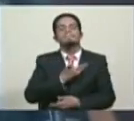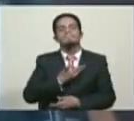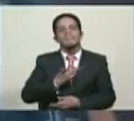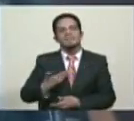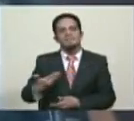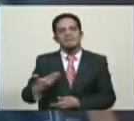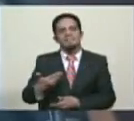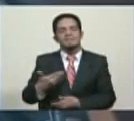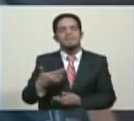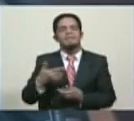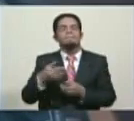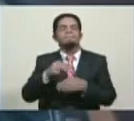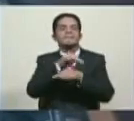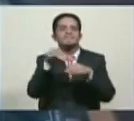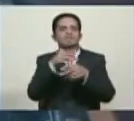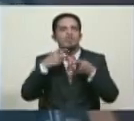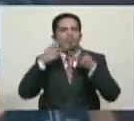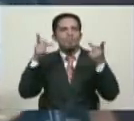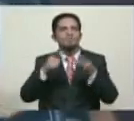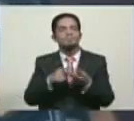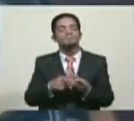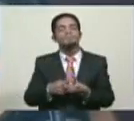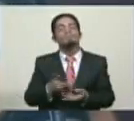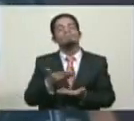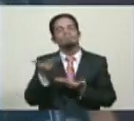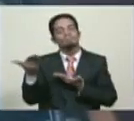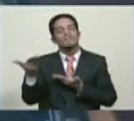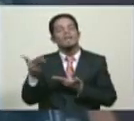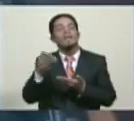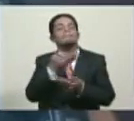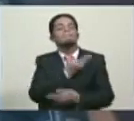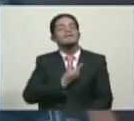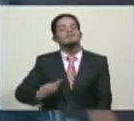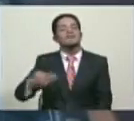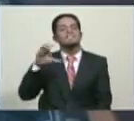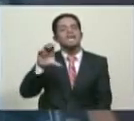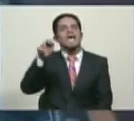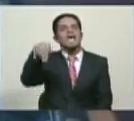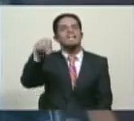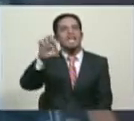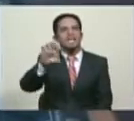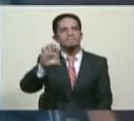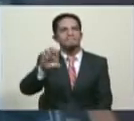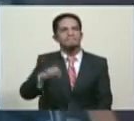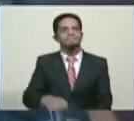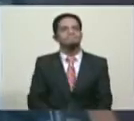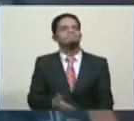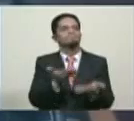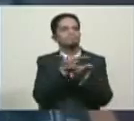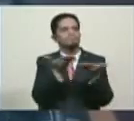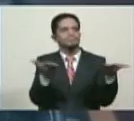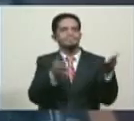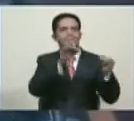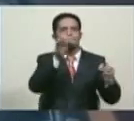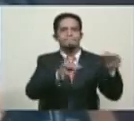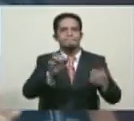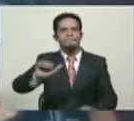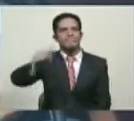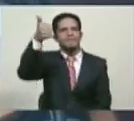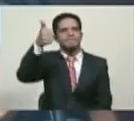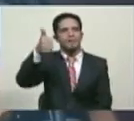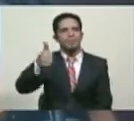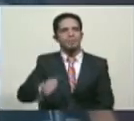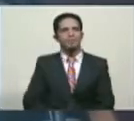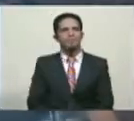Lucena, presidenta del Consejo Nacional Electoral. Compañeras magistradas y compañeros magistrados del Tribunal